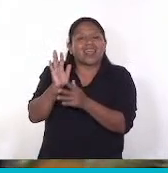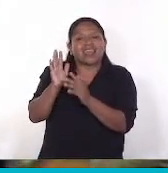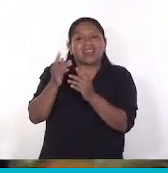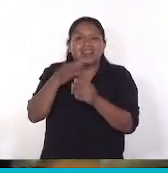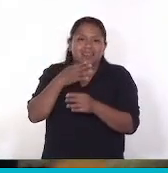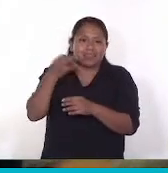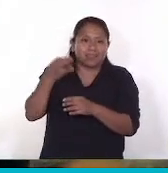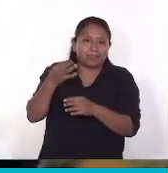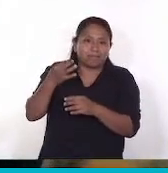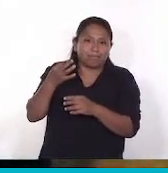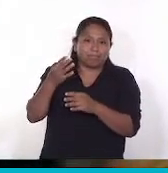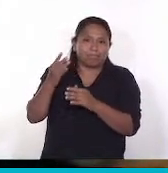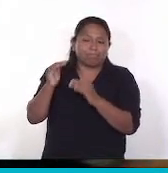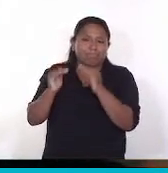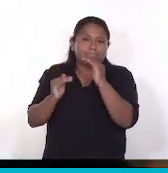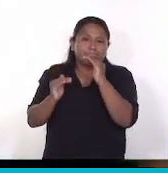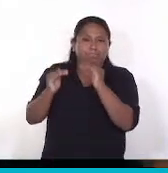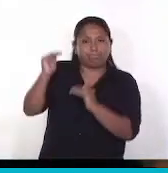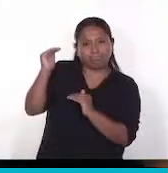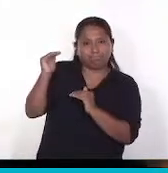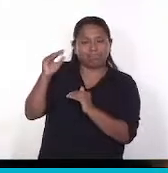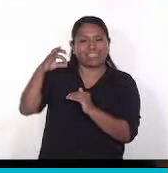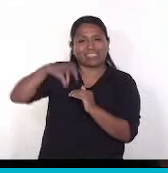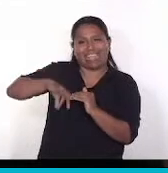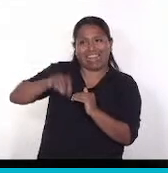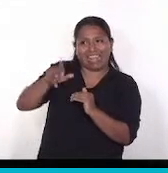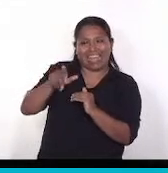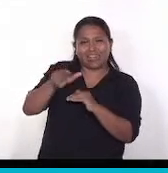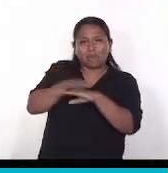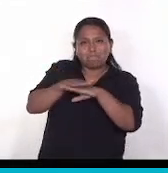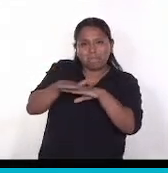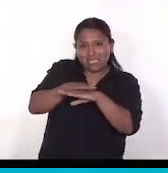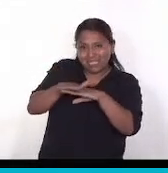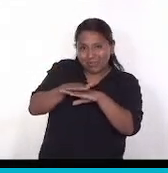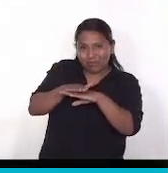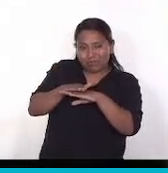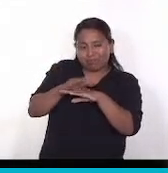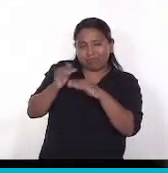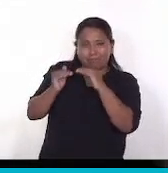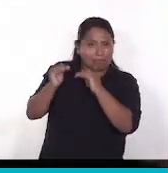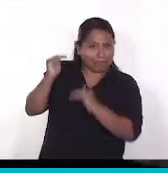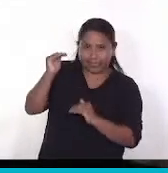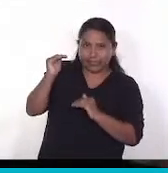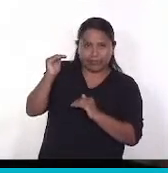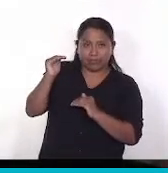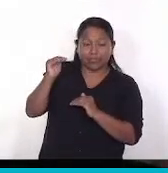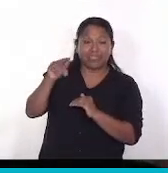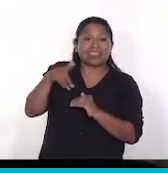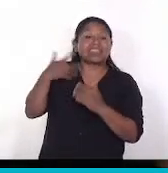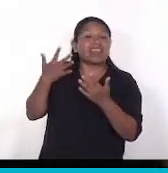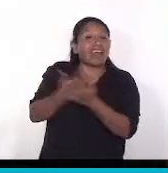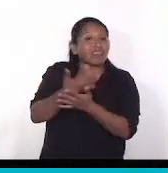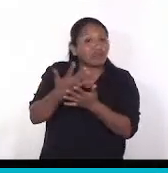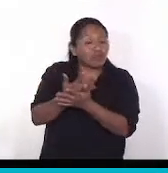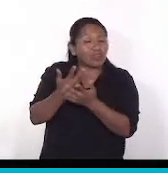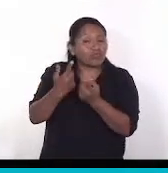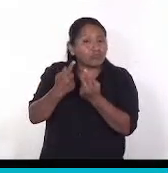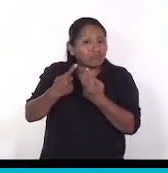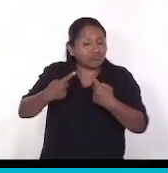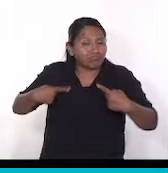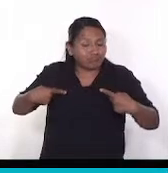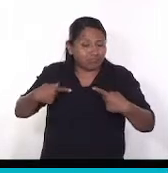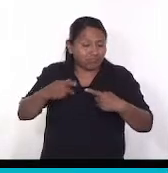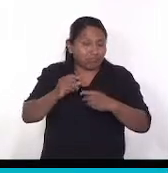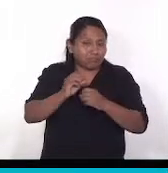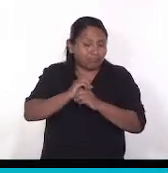debajo de lo que es el salario mínimo vital y móvil, sino que además están sufriendo todo tipo de